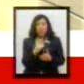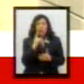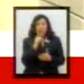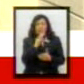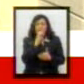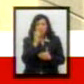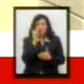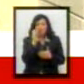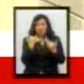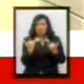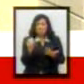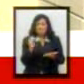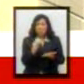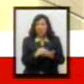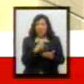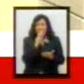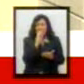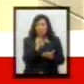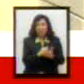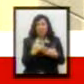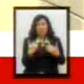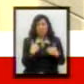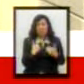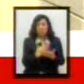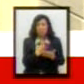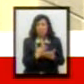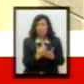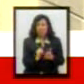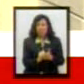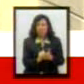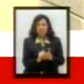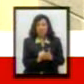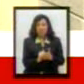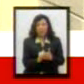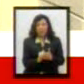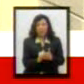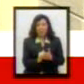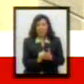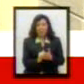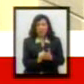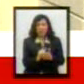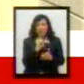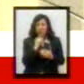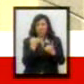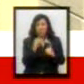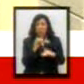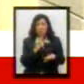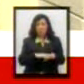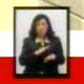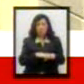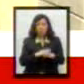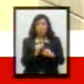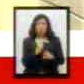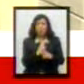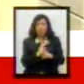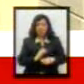mujeres en este caso más las mujeres que son las que llevan la peor parte del asunto a estar informada sobre la prevención